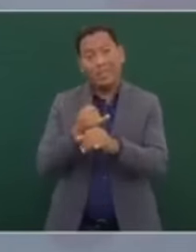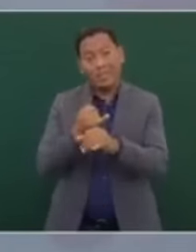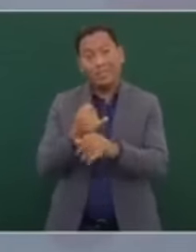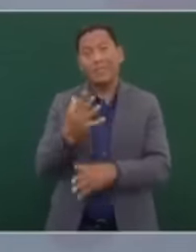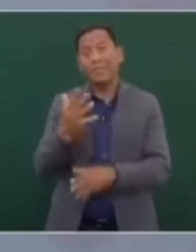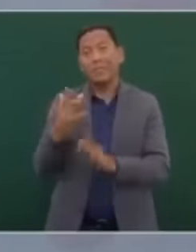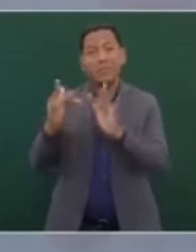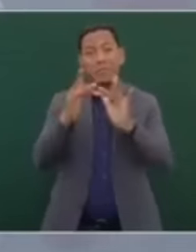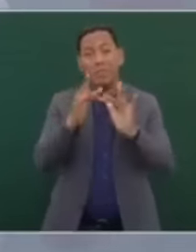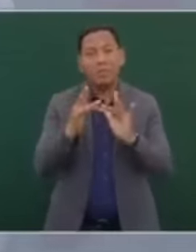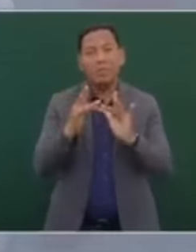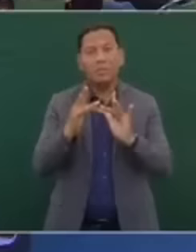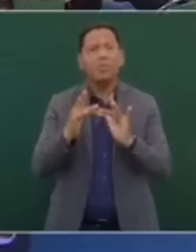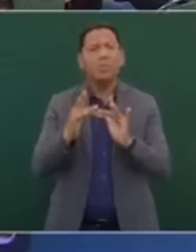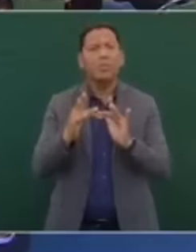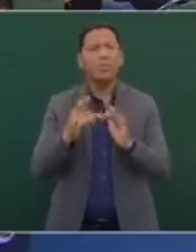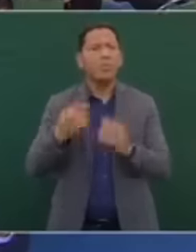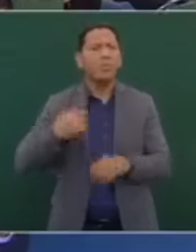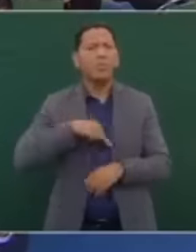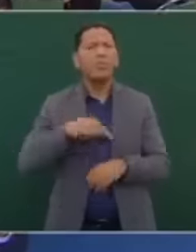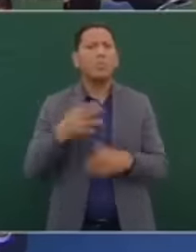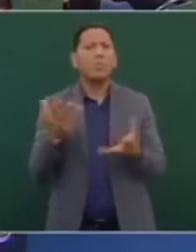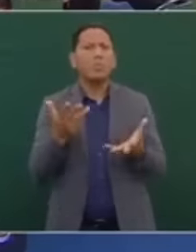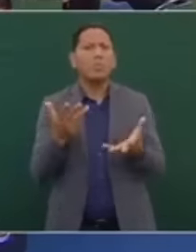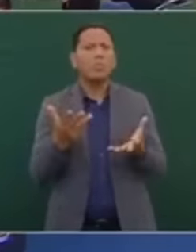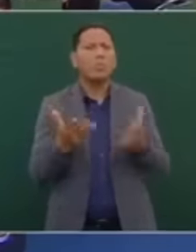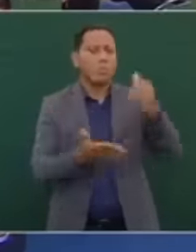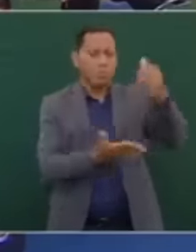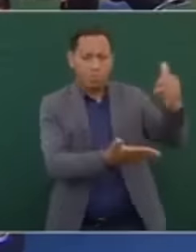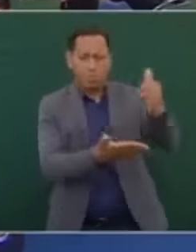y destinamos presupuesto suficiente,